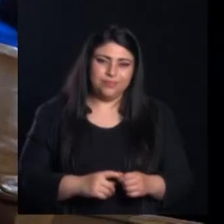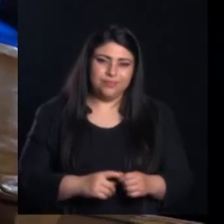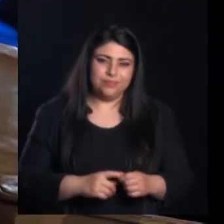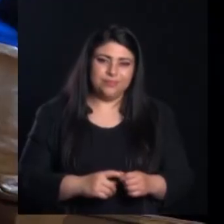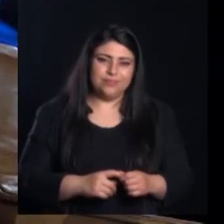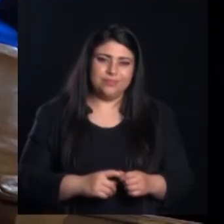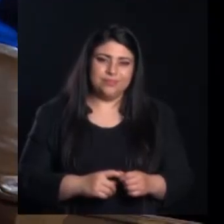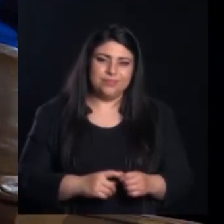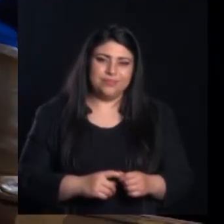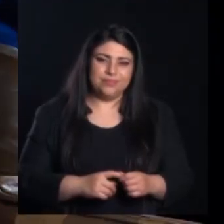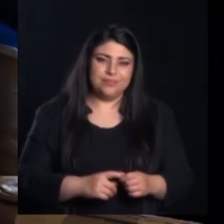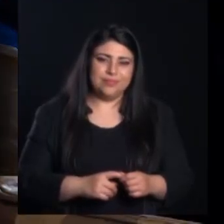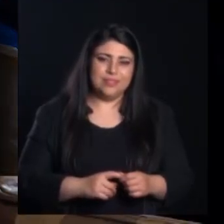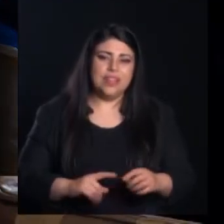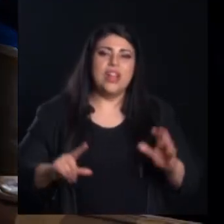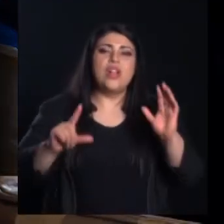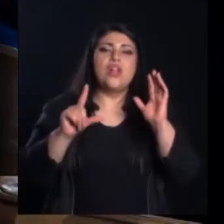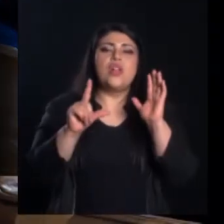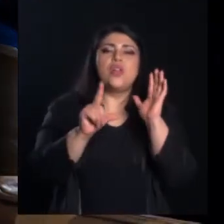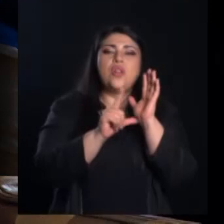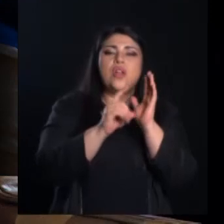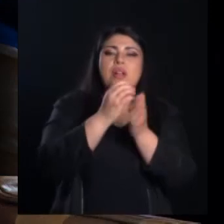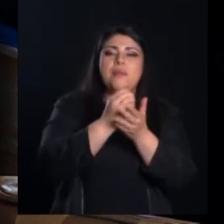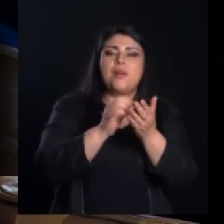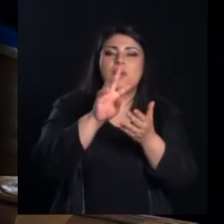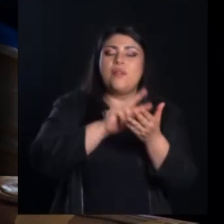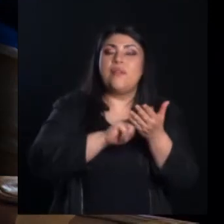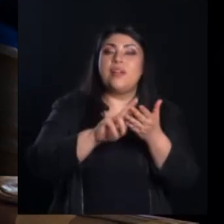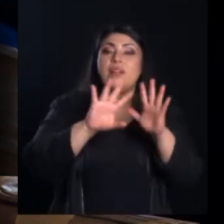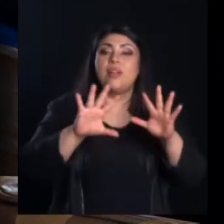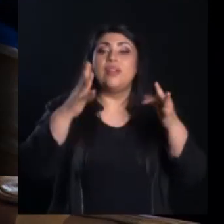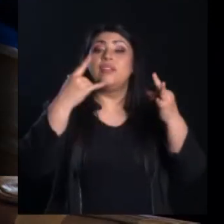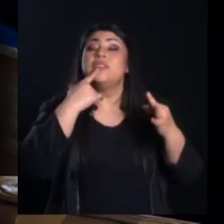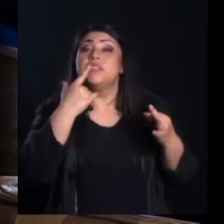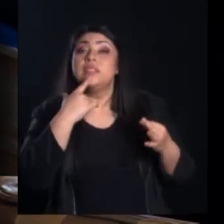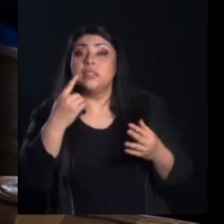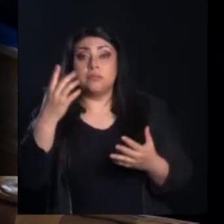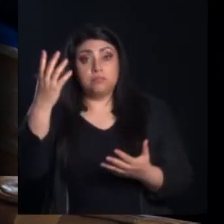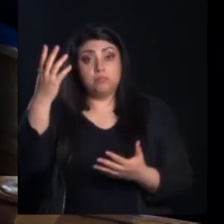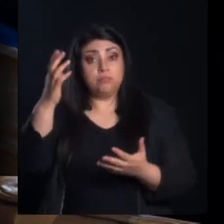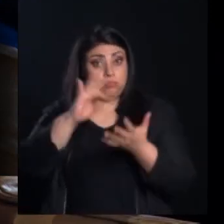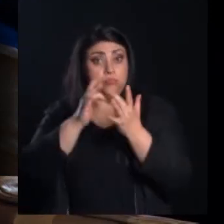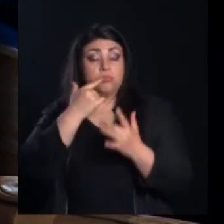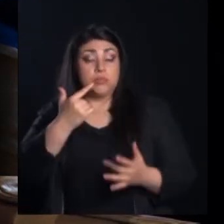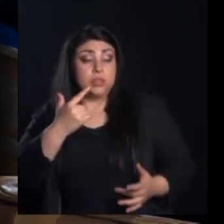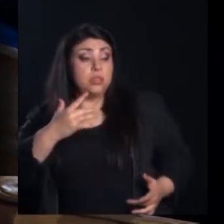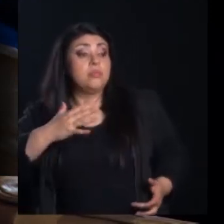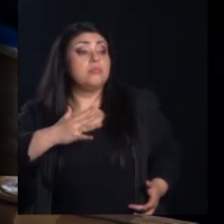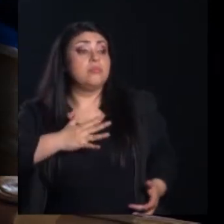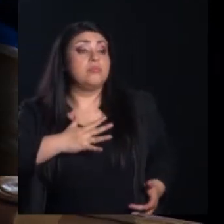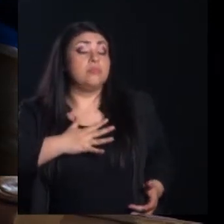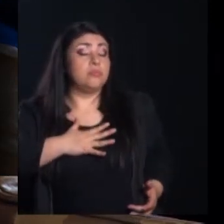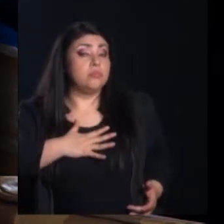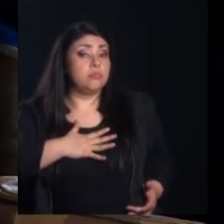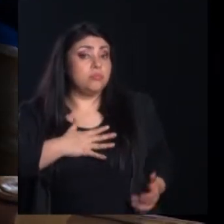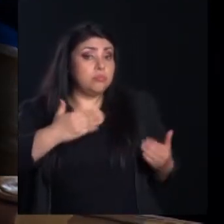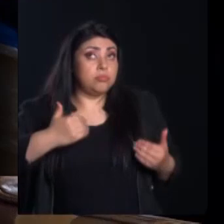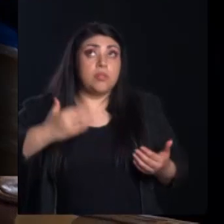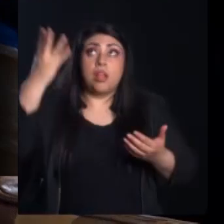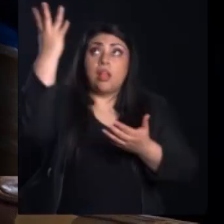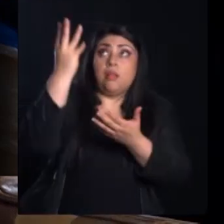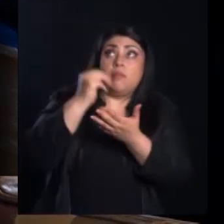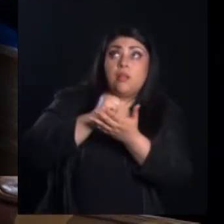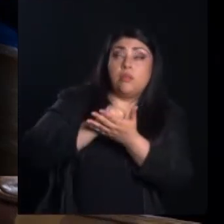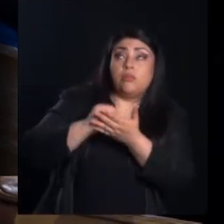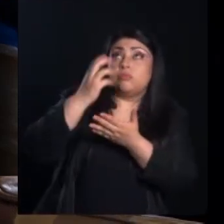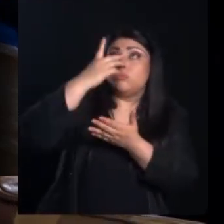pantalla lucas 4 18 dice el espíritu del señor está sobre mí por cuanto me ha ungido para dar buenas nuevas a